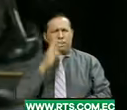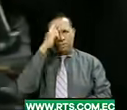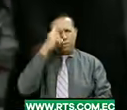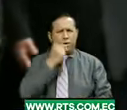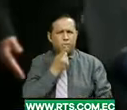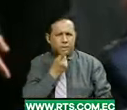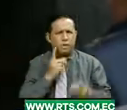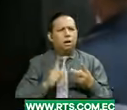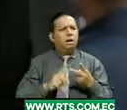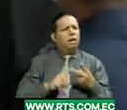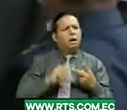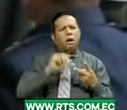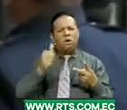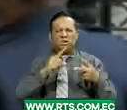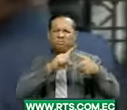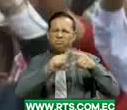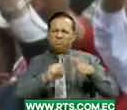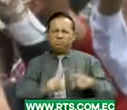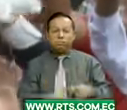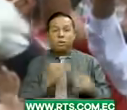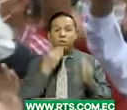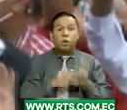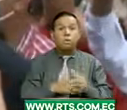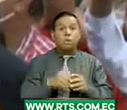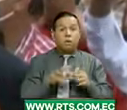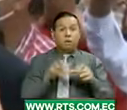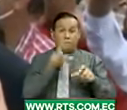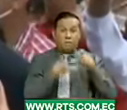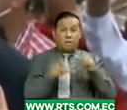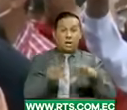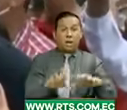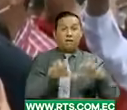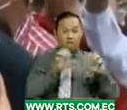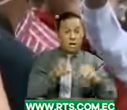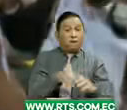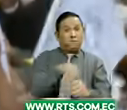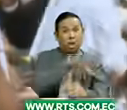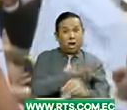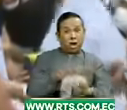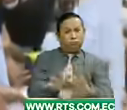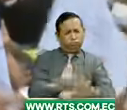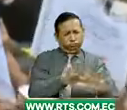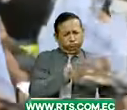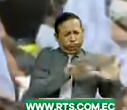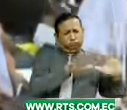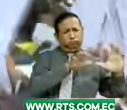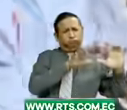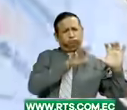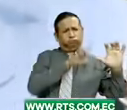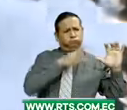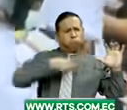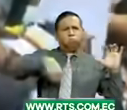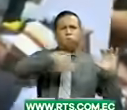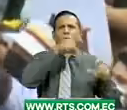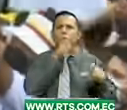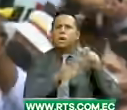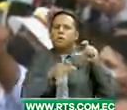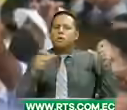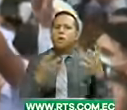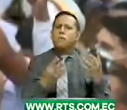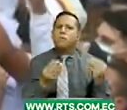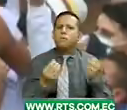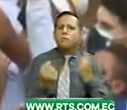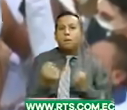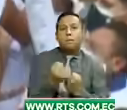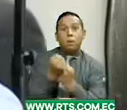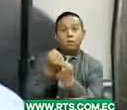no solo ellos esperaban a Lasso, también en la Plaza Grande se encontraban sus seguidores, militantes de distintas provincias que querían observar al nuevo